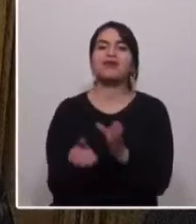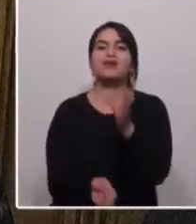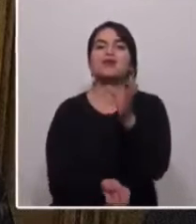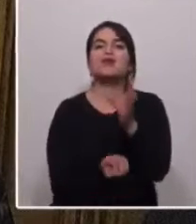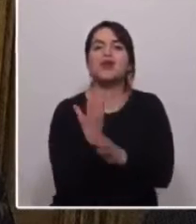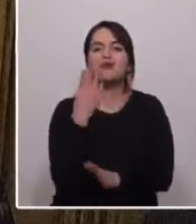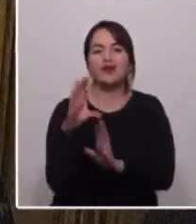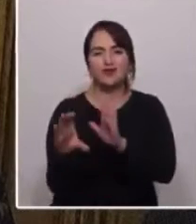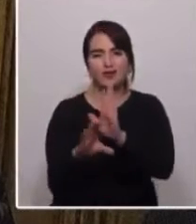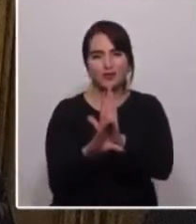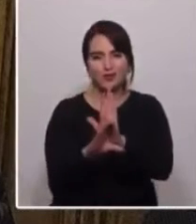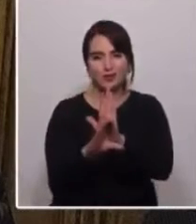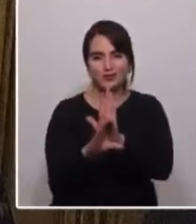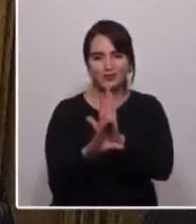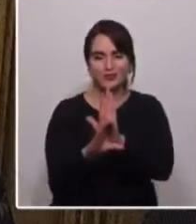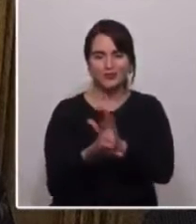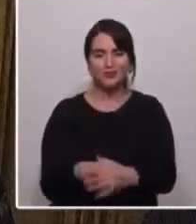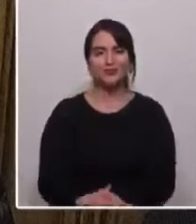de la nueva Constitución.